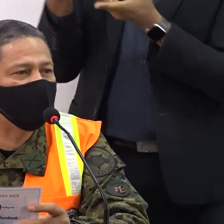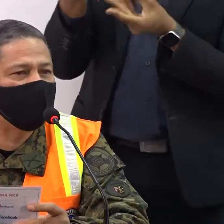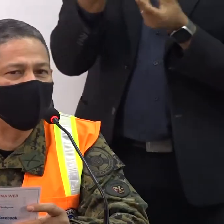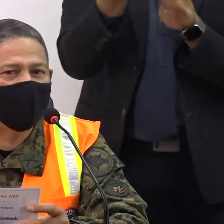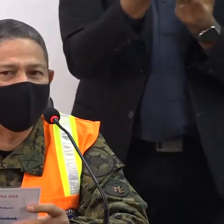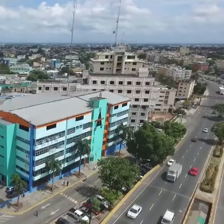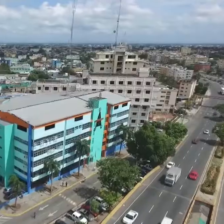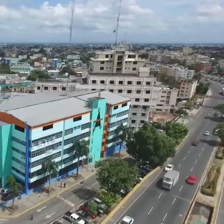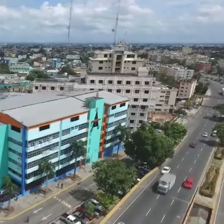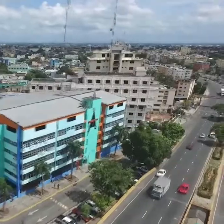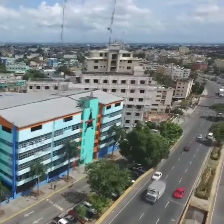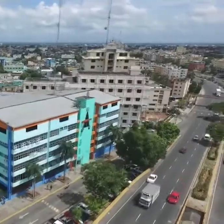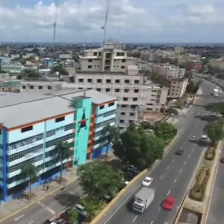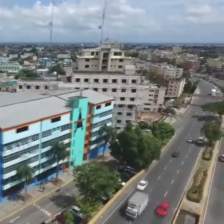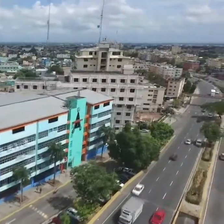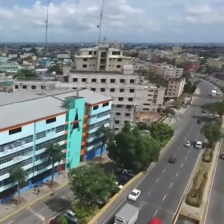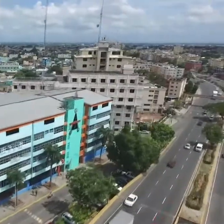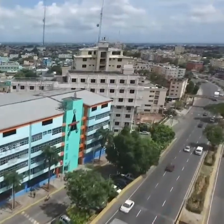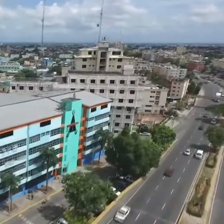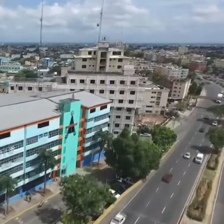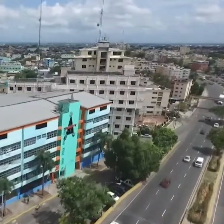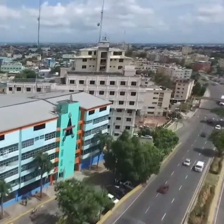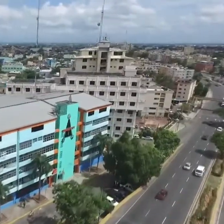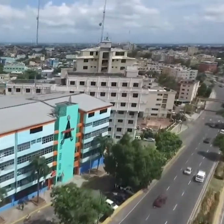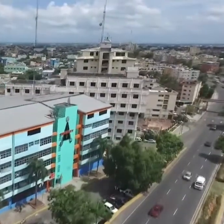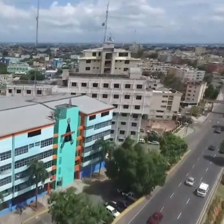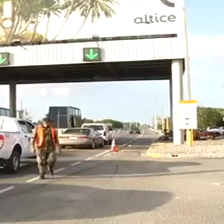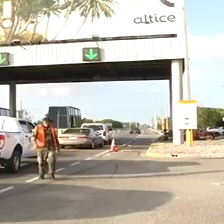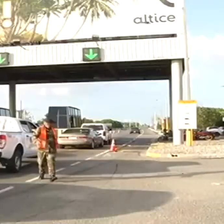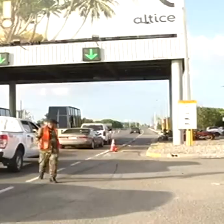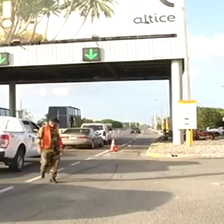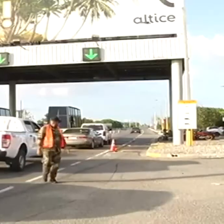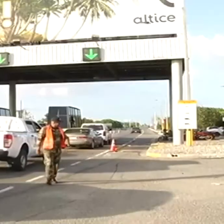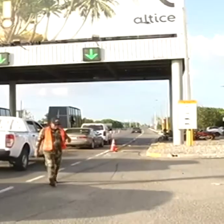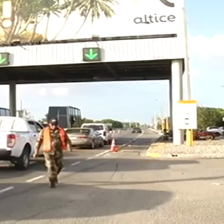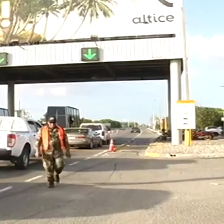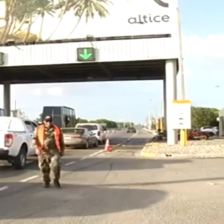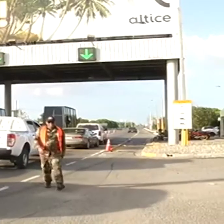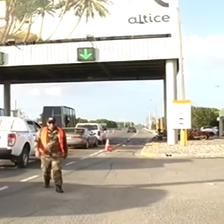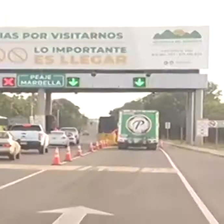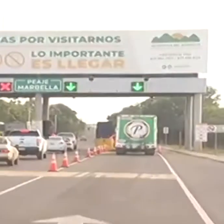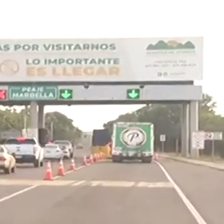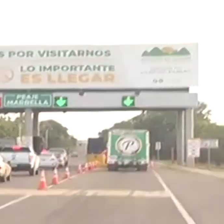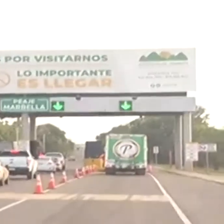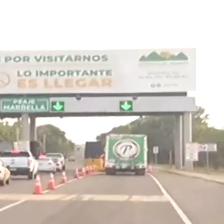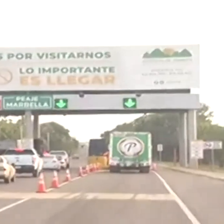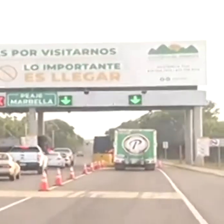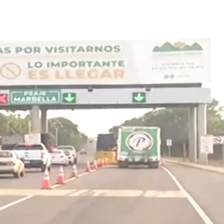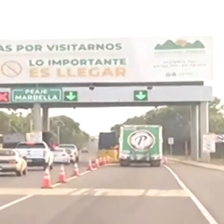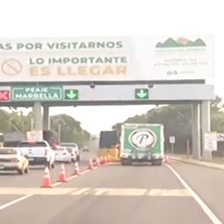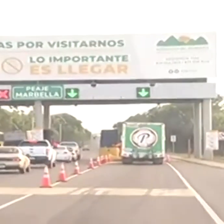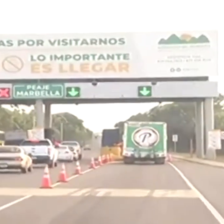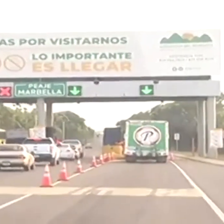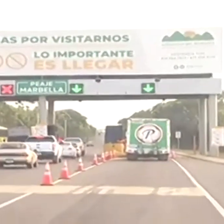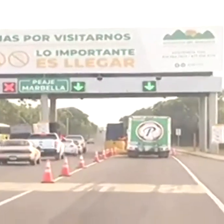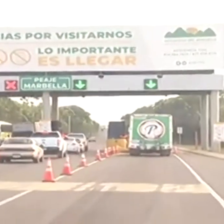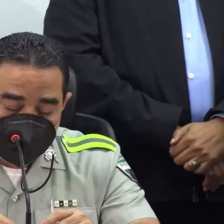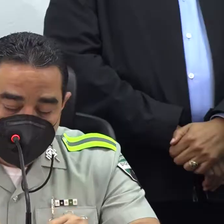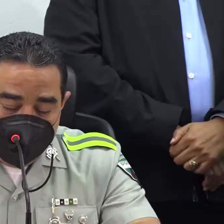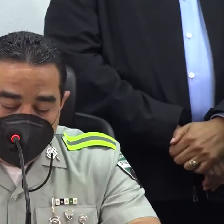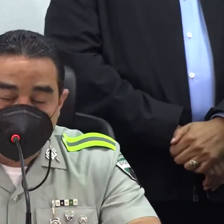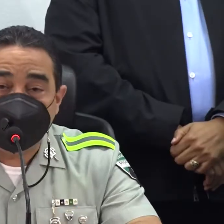el territorio nacional. La Dirección de Tránsito y Transporte Terrestre vigilará para que los vehículos pesados no circulen durante la Semana